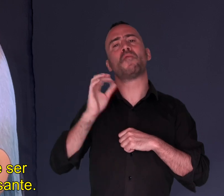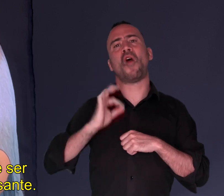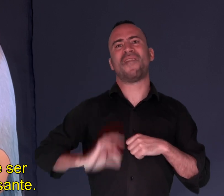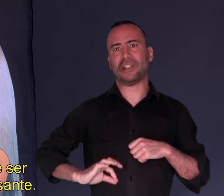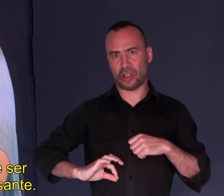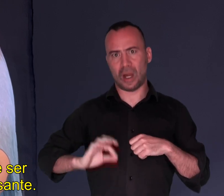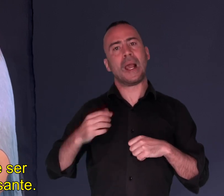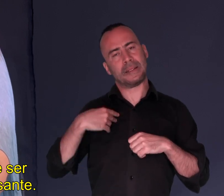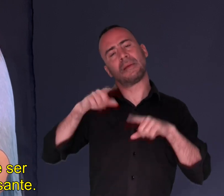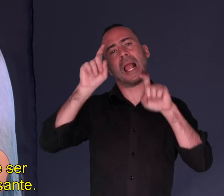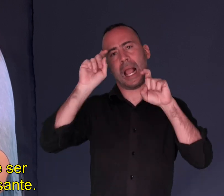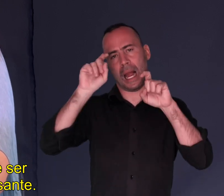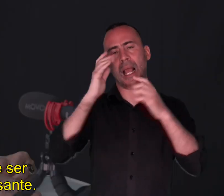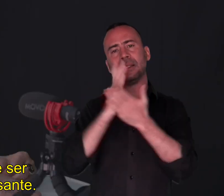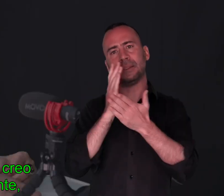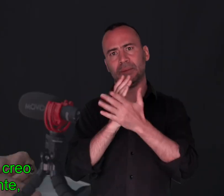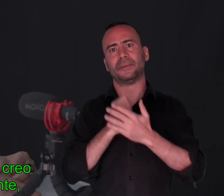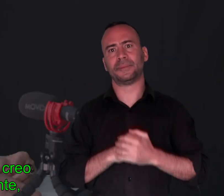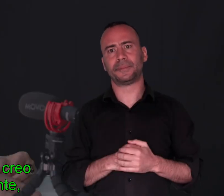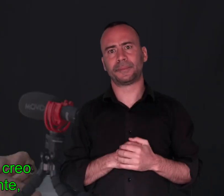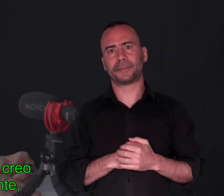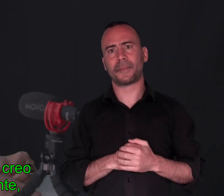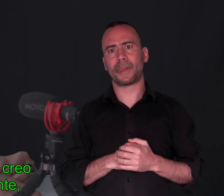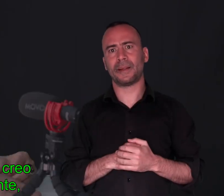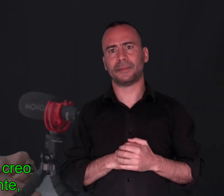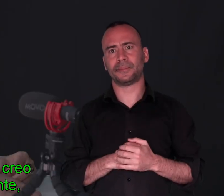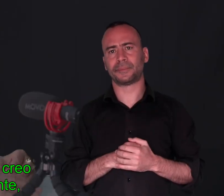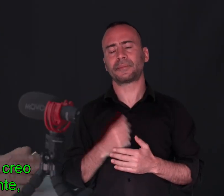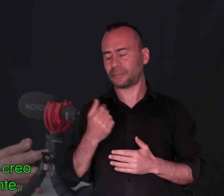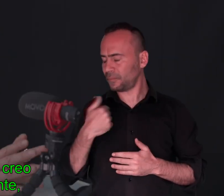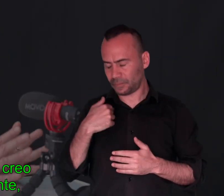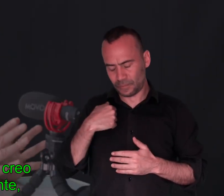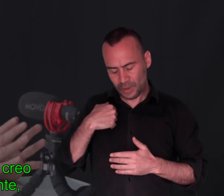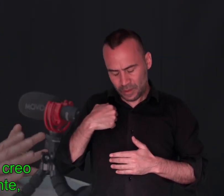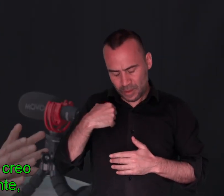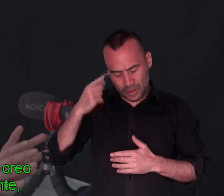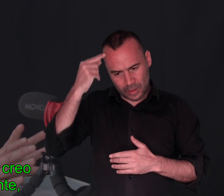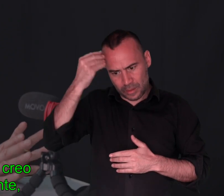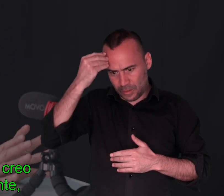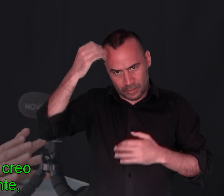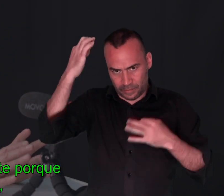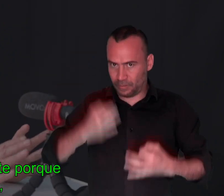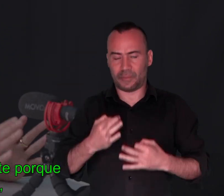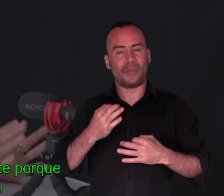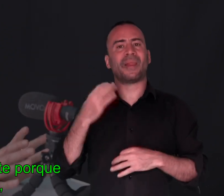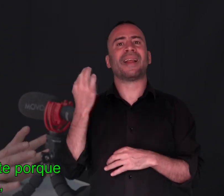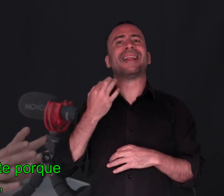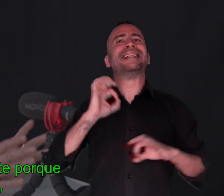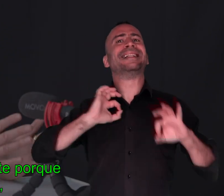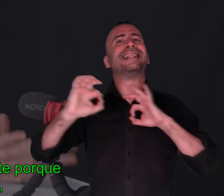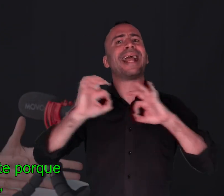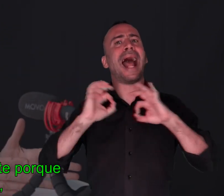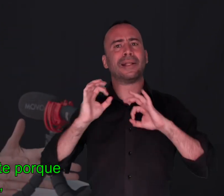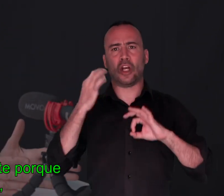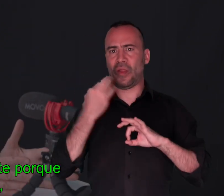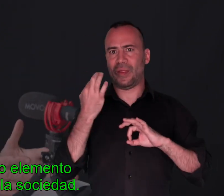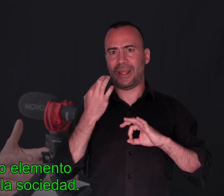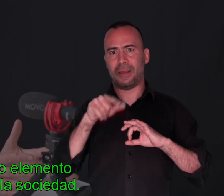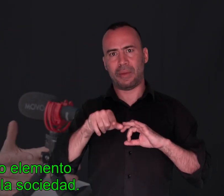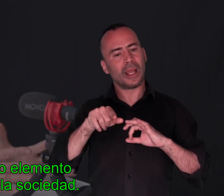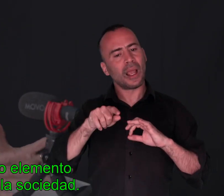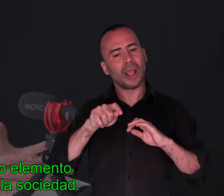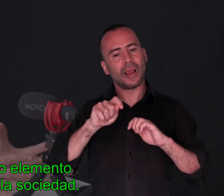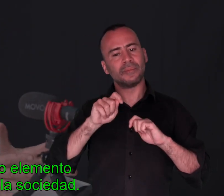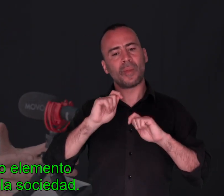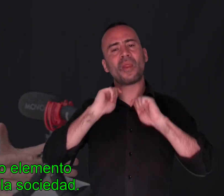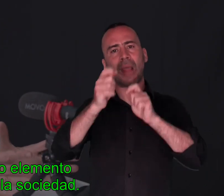y es muy interesante Sí sí es que yo creo firmemente pero firmemente porque lo veo